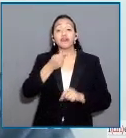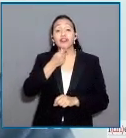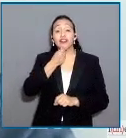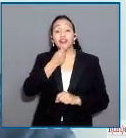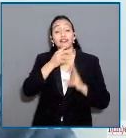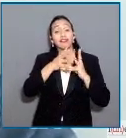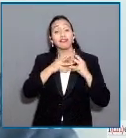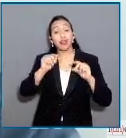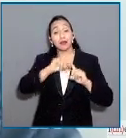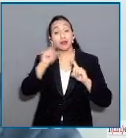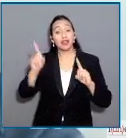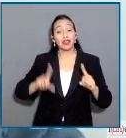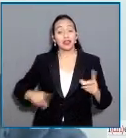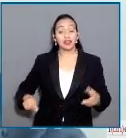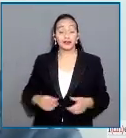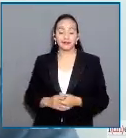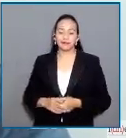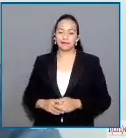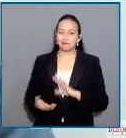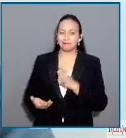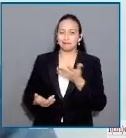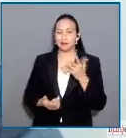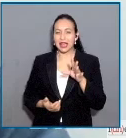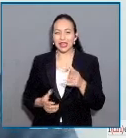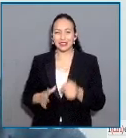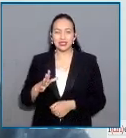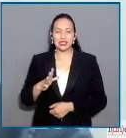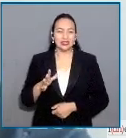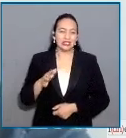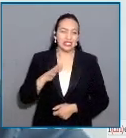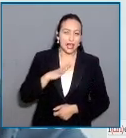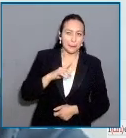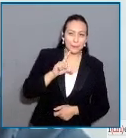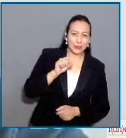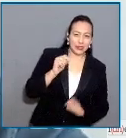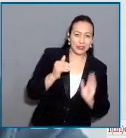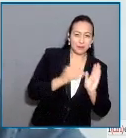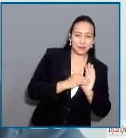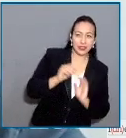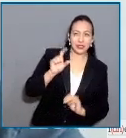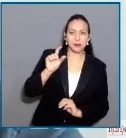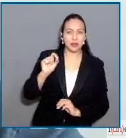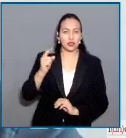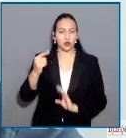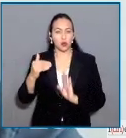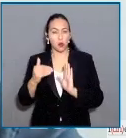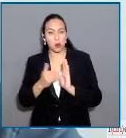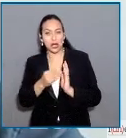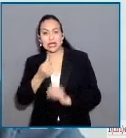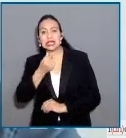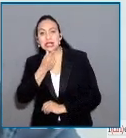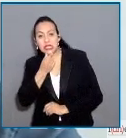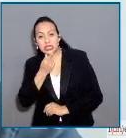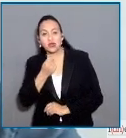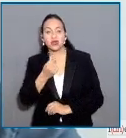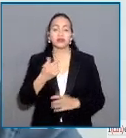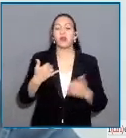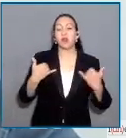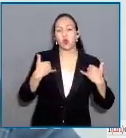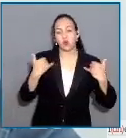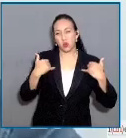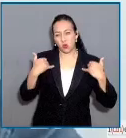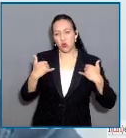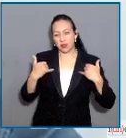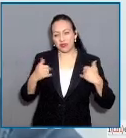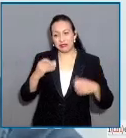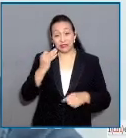o menos entre 20.000 y 21.000 niños, niñas, adolescentes en estos momentos que se